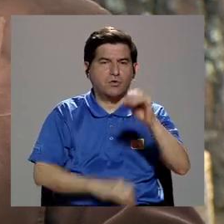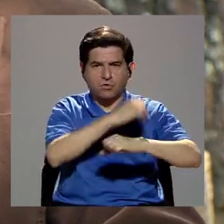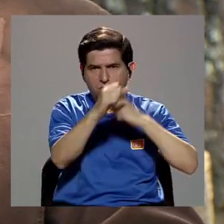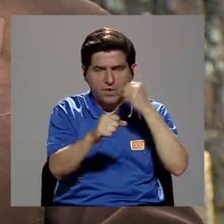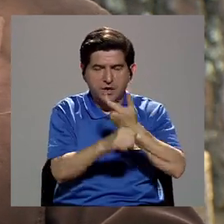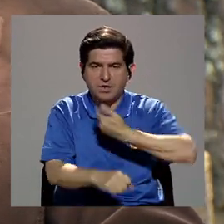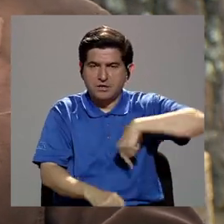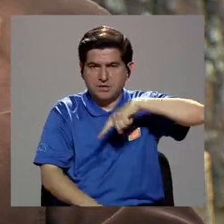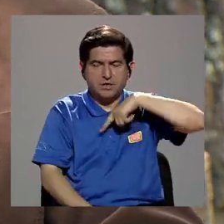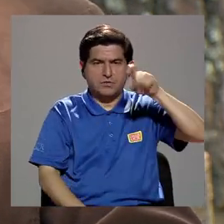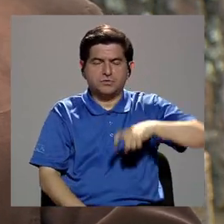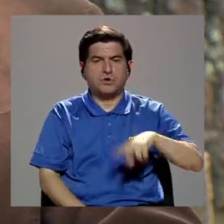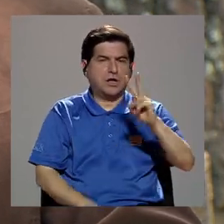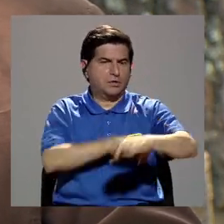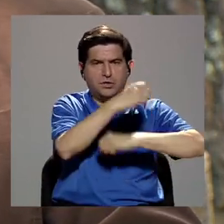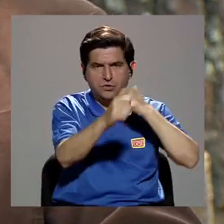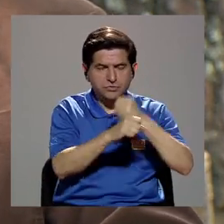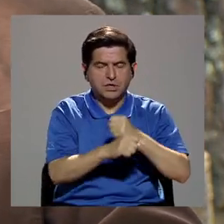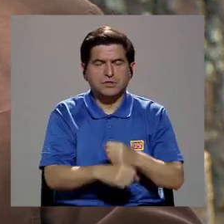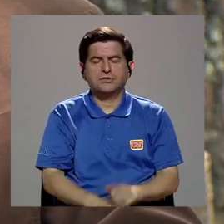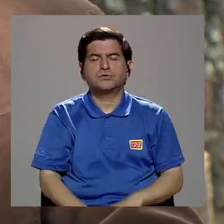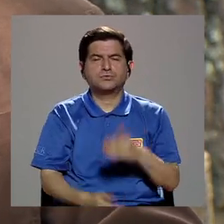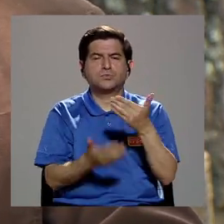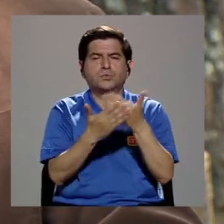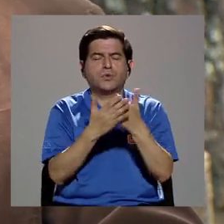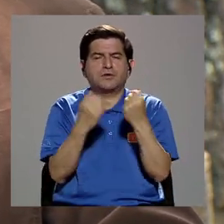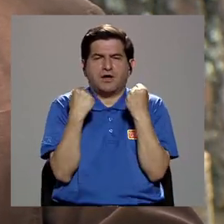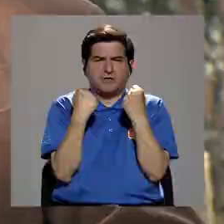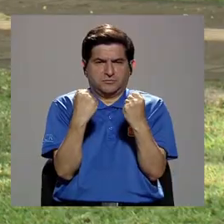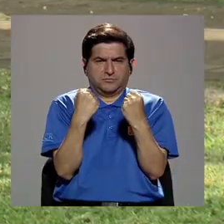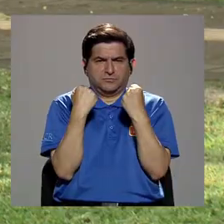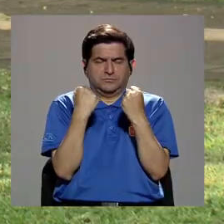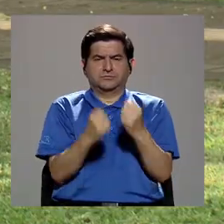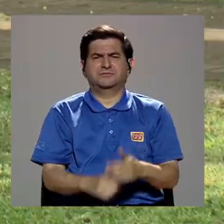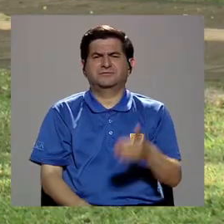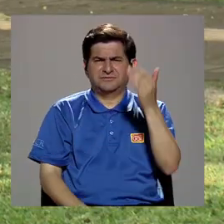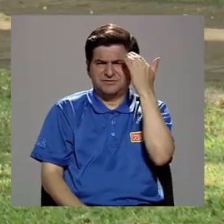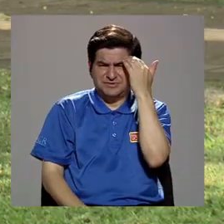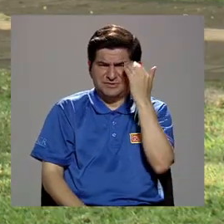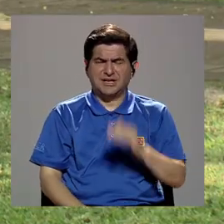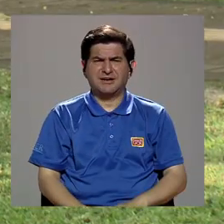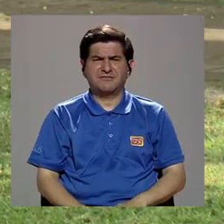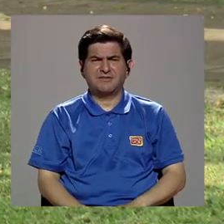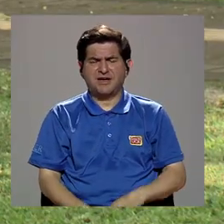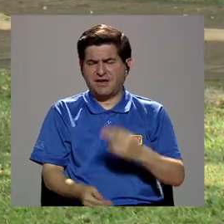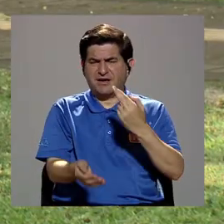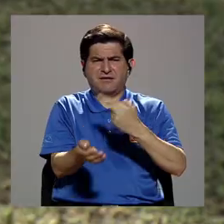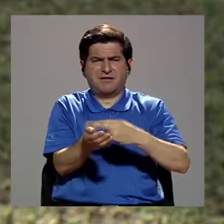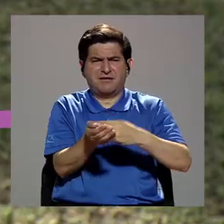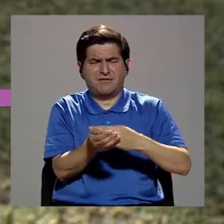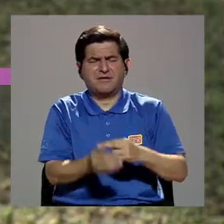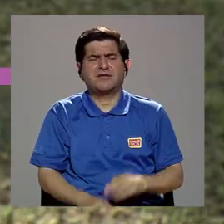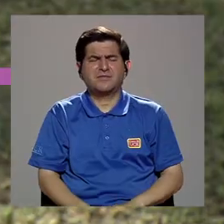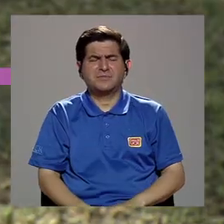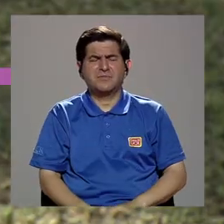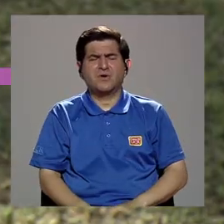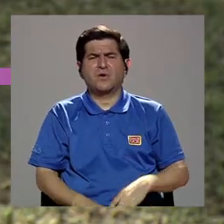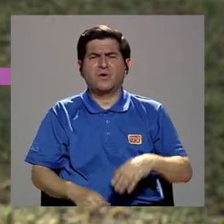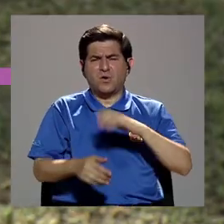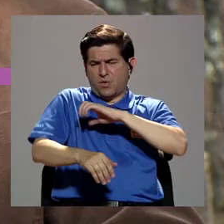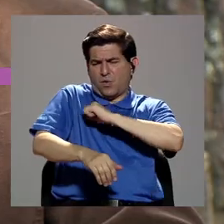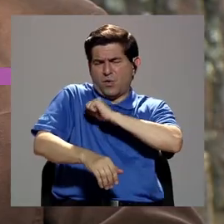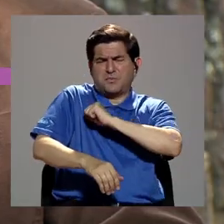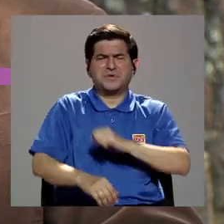40 deberíamos de hacernos por lo menos cada 2 años una prueba de esfuerzo para poder definir cómo se comporta nuestra presión arterial, cómo están las